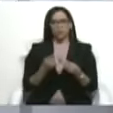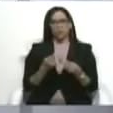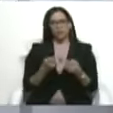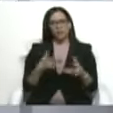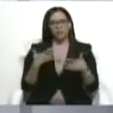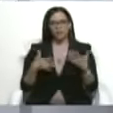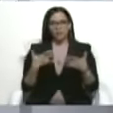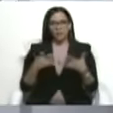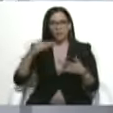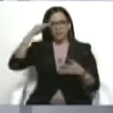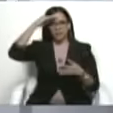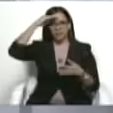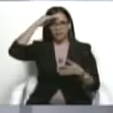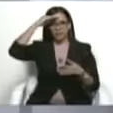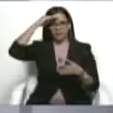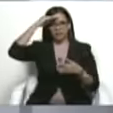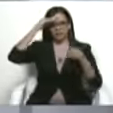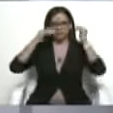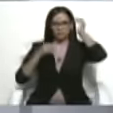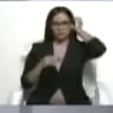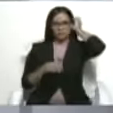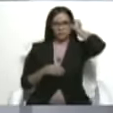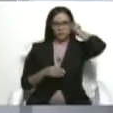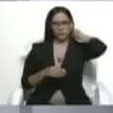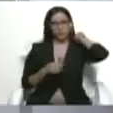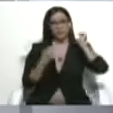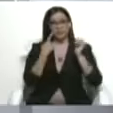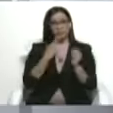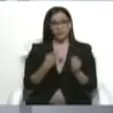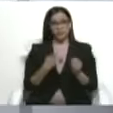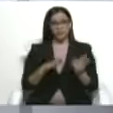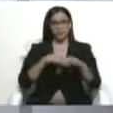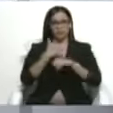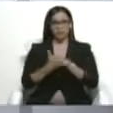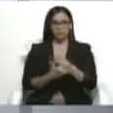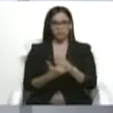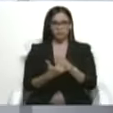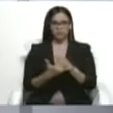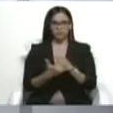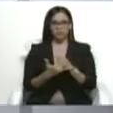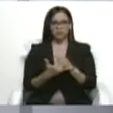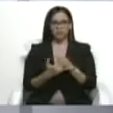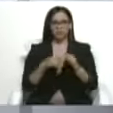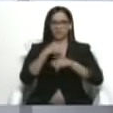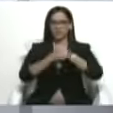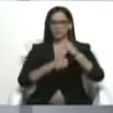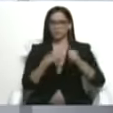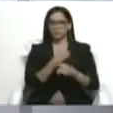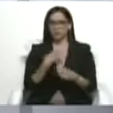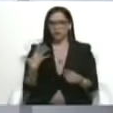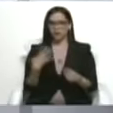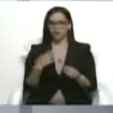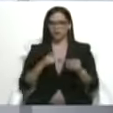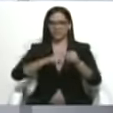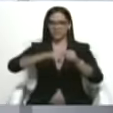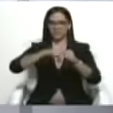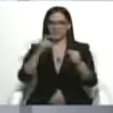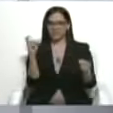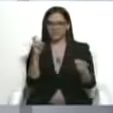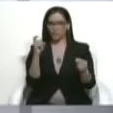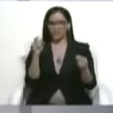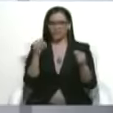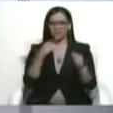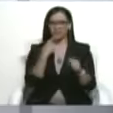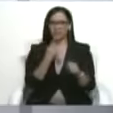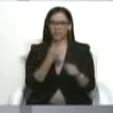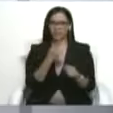militares. Se desmanteló el plan de Brazalete Blanco y se desarticuló este que te menciono, que yo le he dado